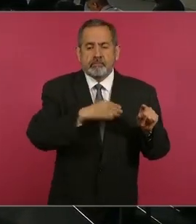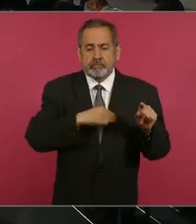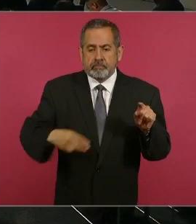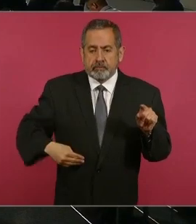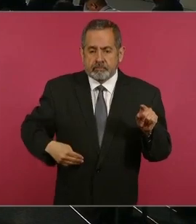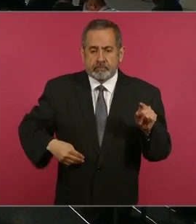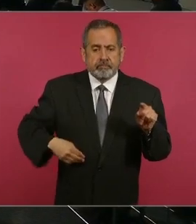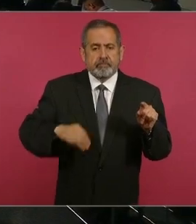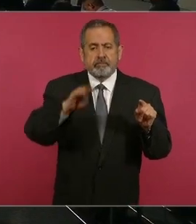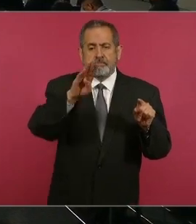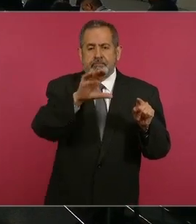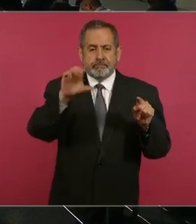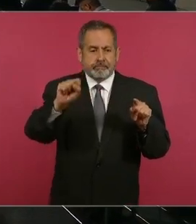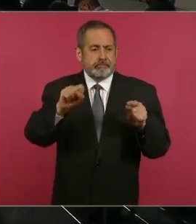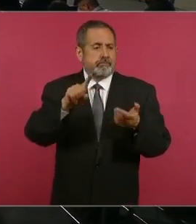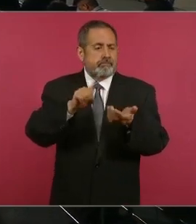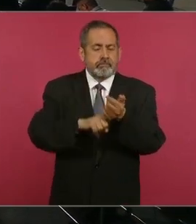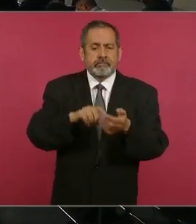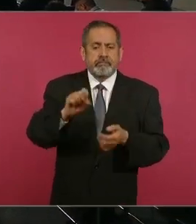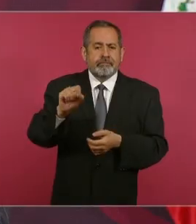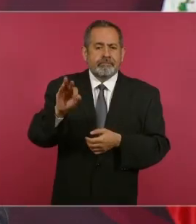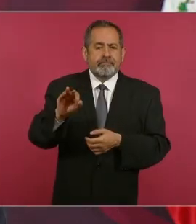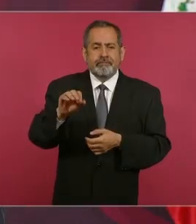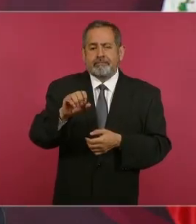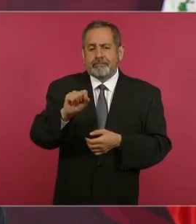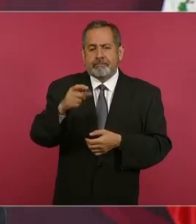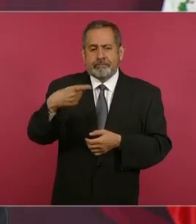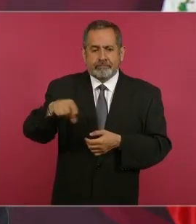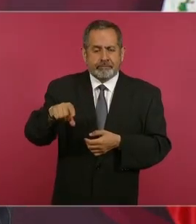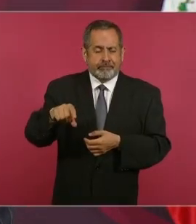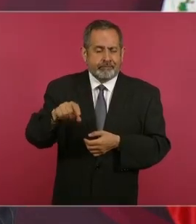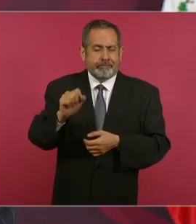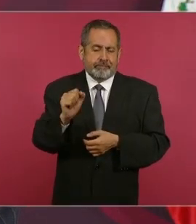municipios de Baja California, vamos a San Felipe y a San Quintín.